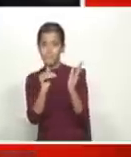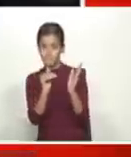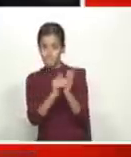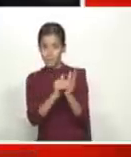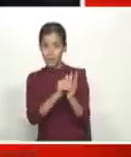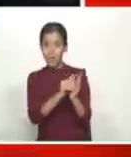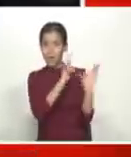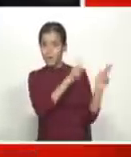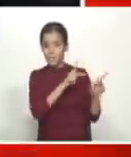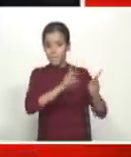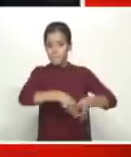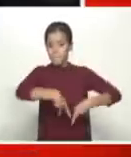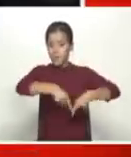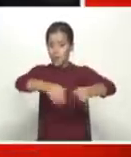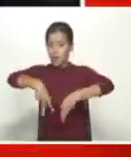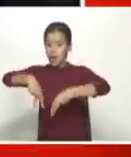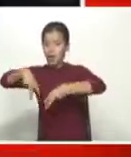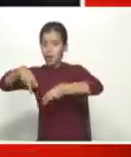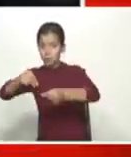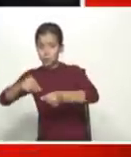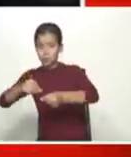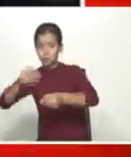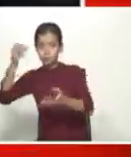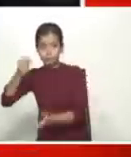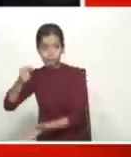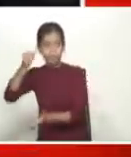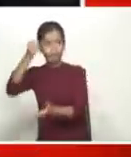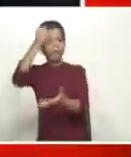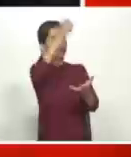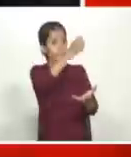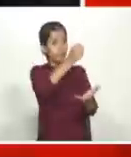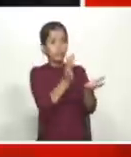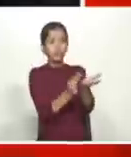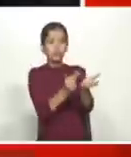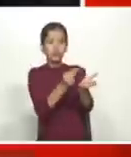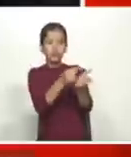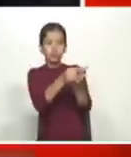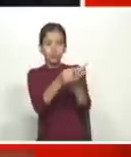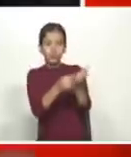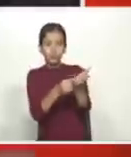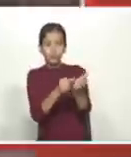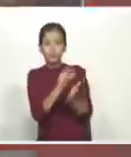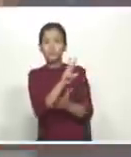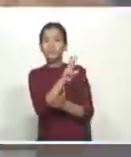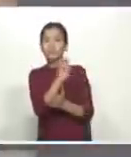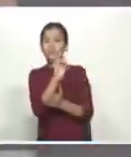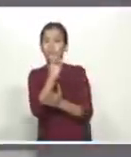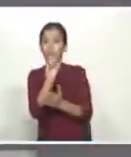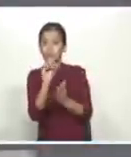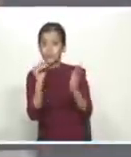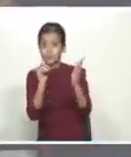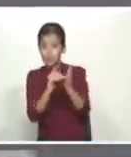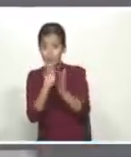bonos para semilla, bonos para fertilizar, 250 mil banadesa, le dio a 4 mil